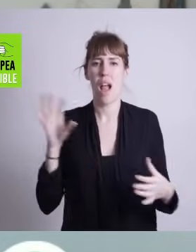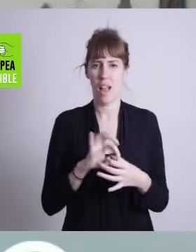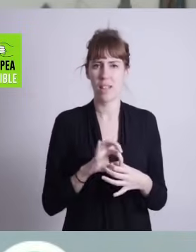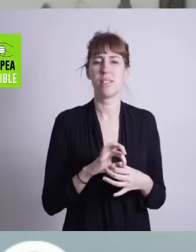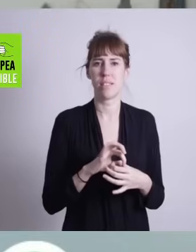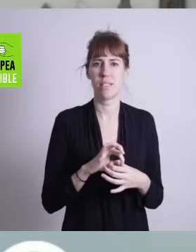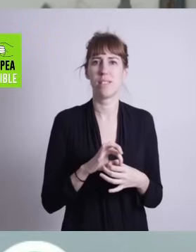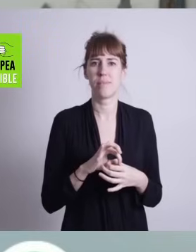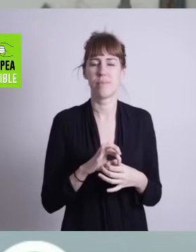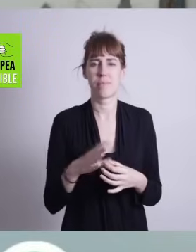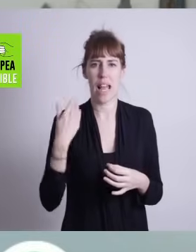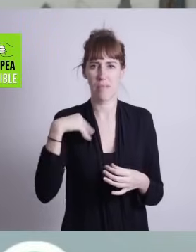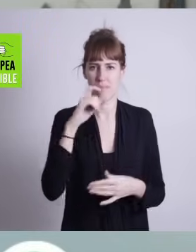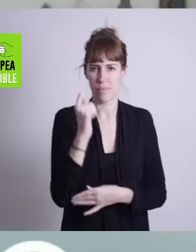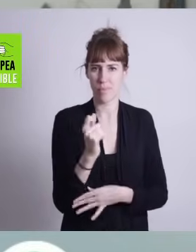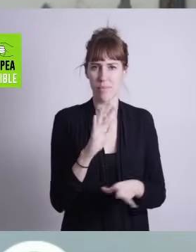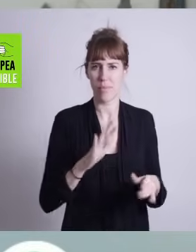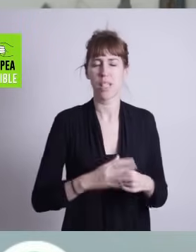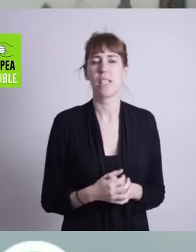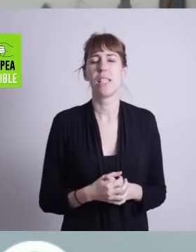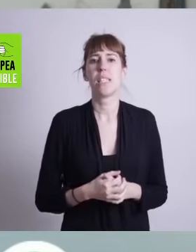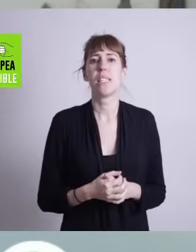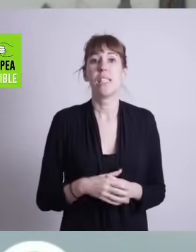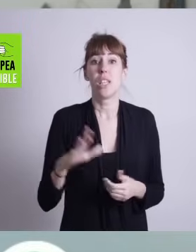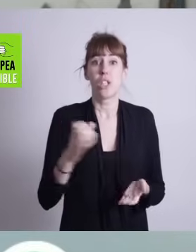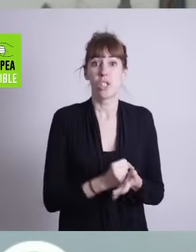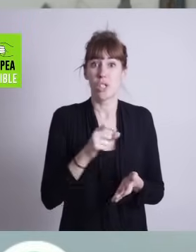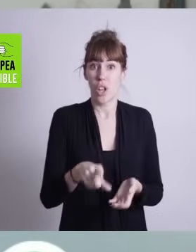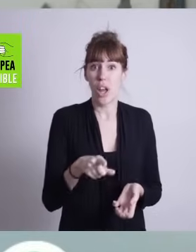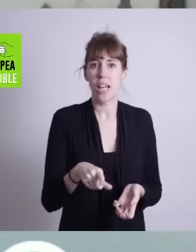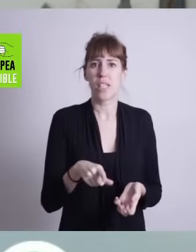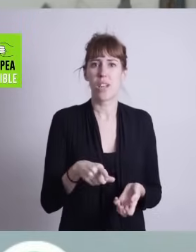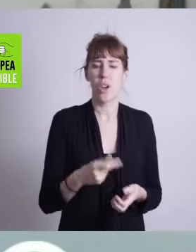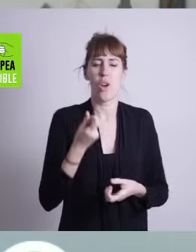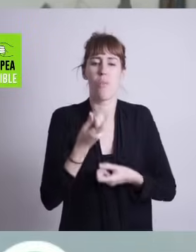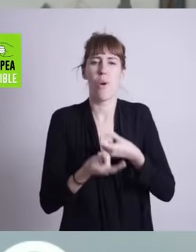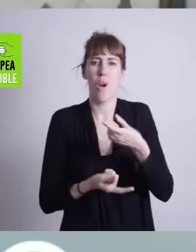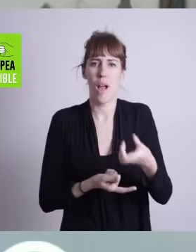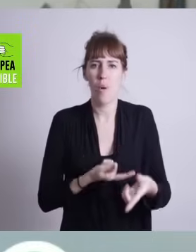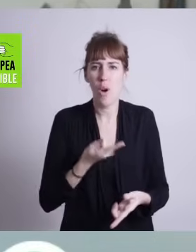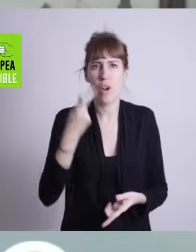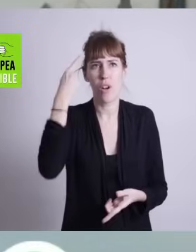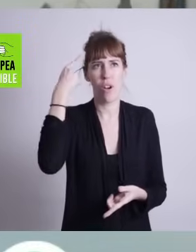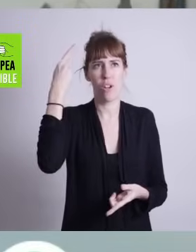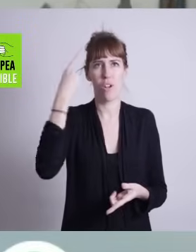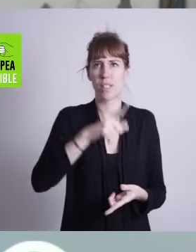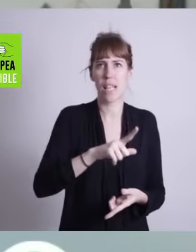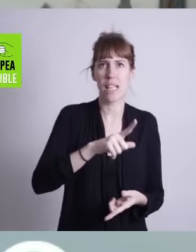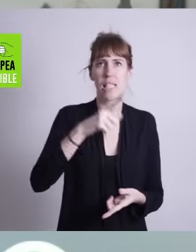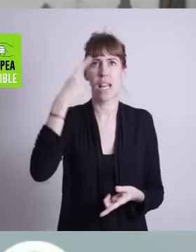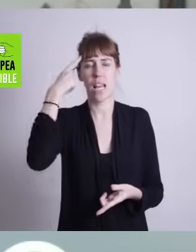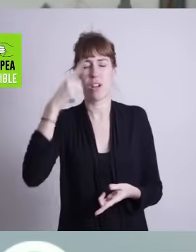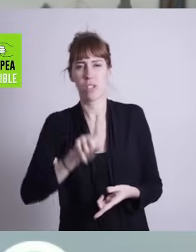vínculo que está ahí establecido. Vale, toda esa información llega a nosotros y la vamos poco a poco integrando al consciente a través del inconsciente.